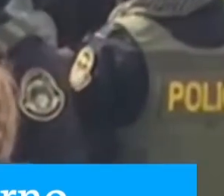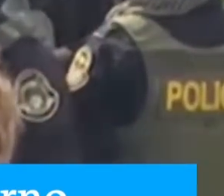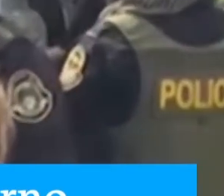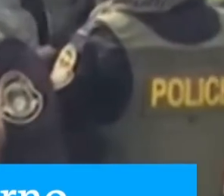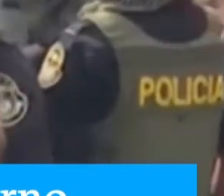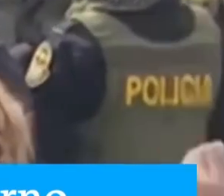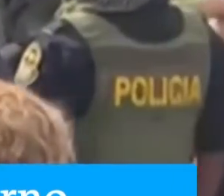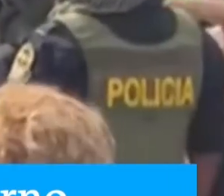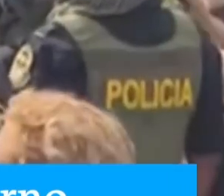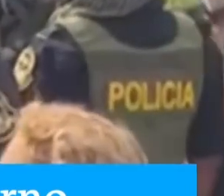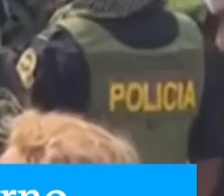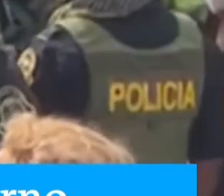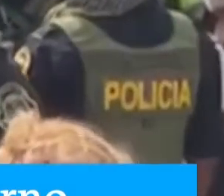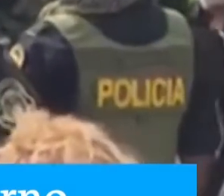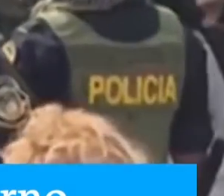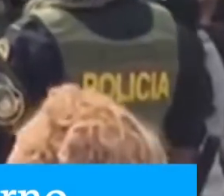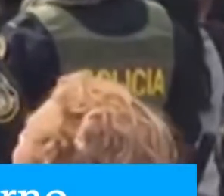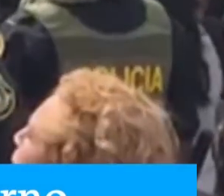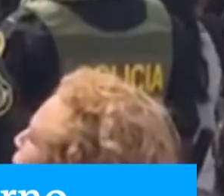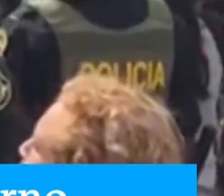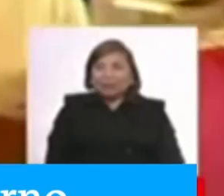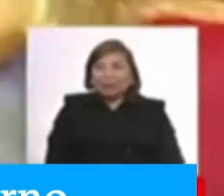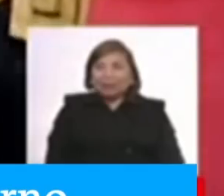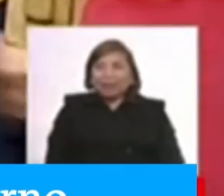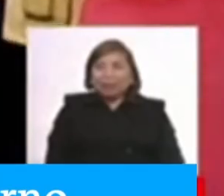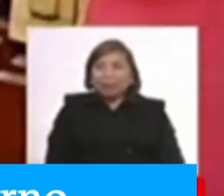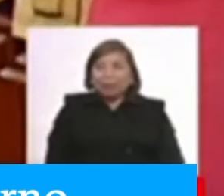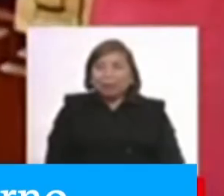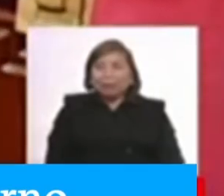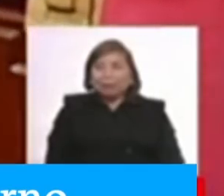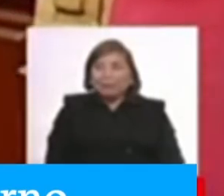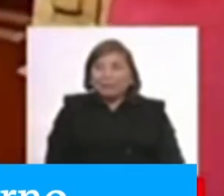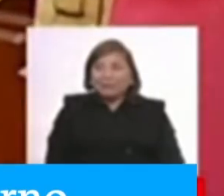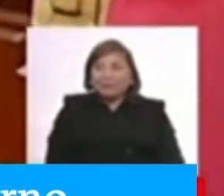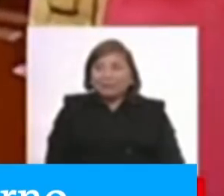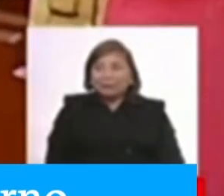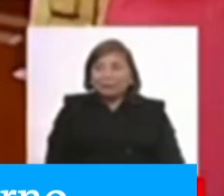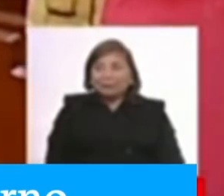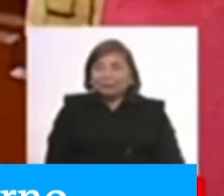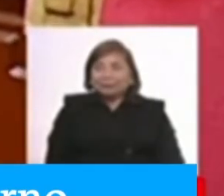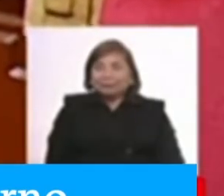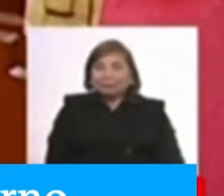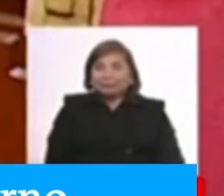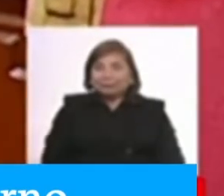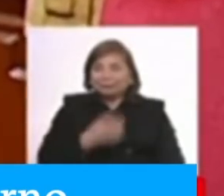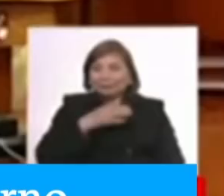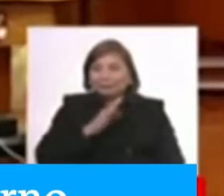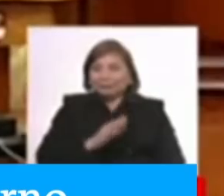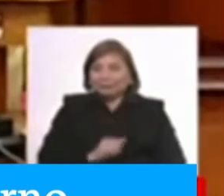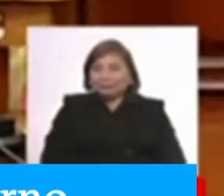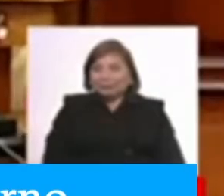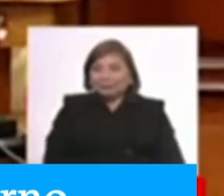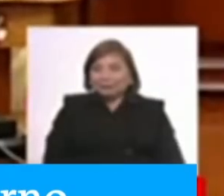menos 7 días. Castillo fue arrestado el miércoles tras anunciar la disolución del Congreso y un toque de queda.